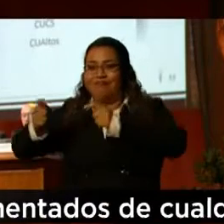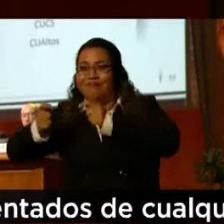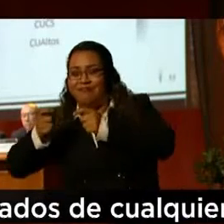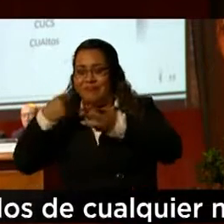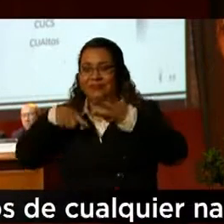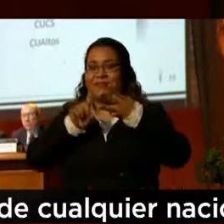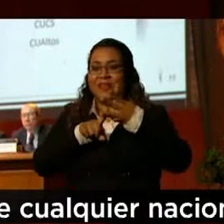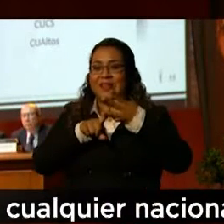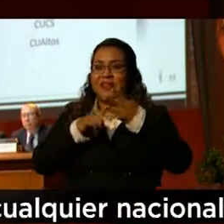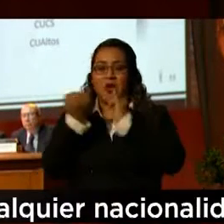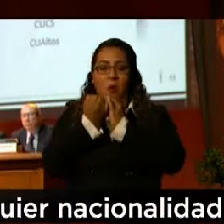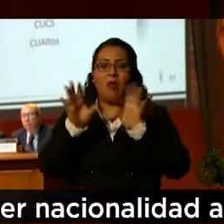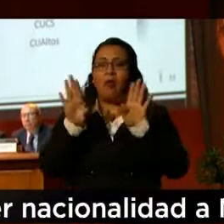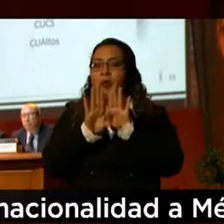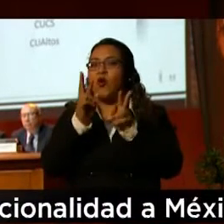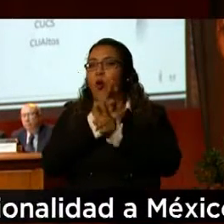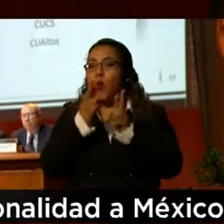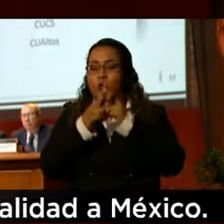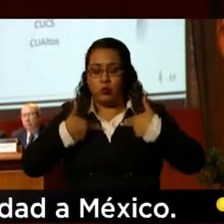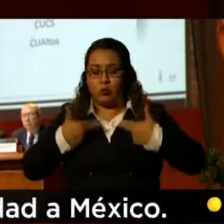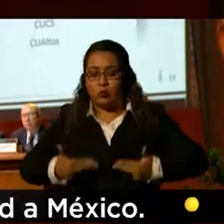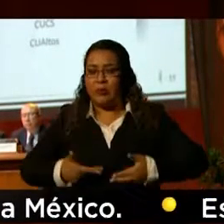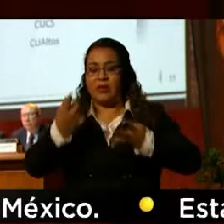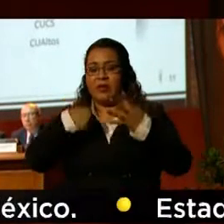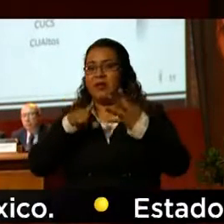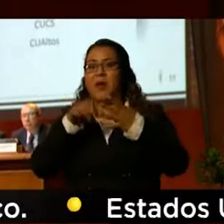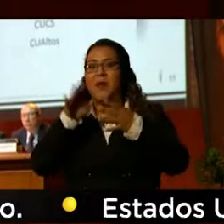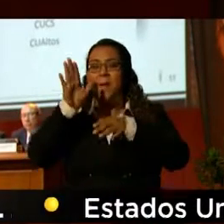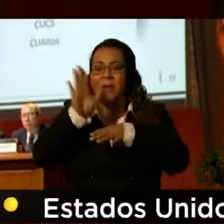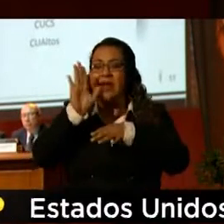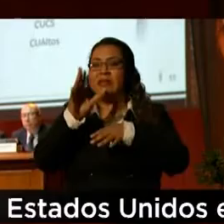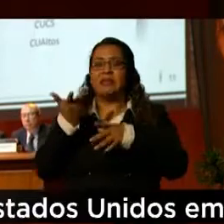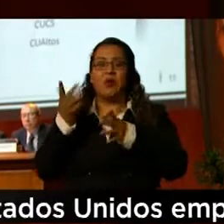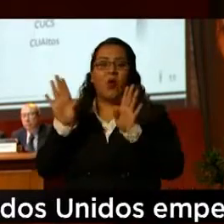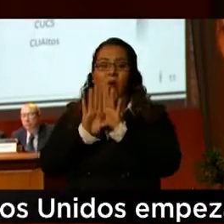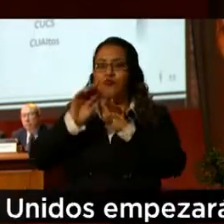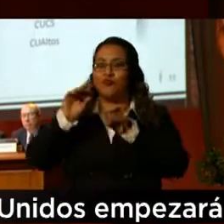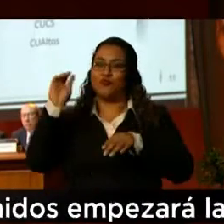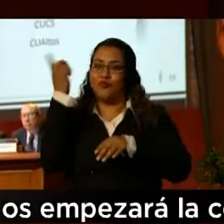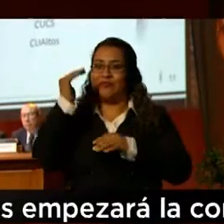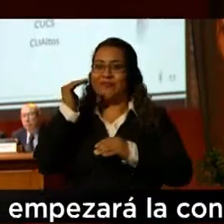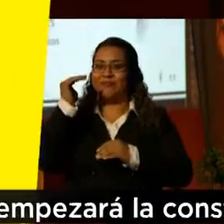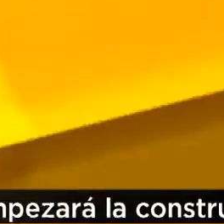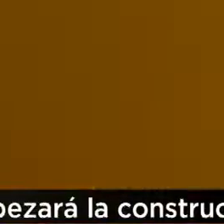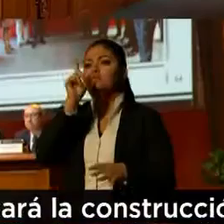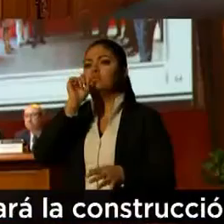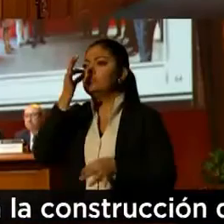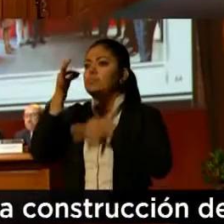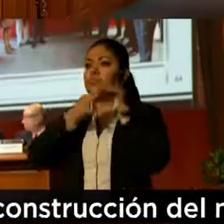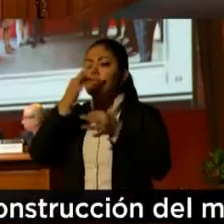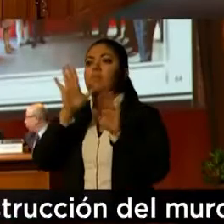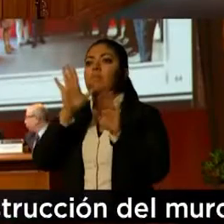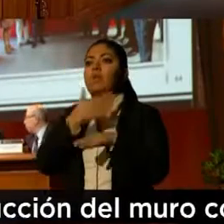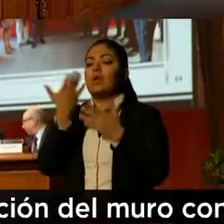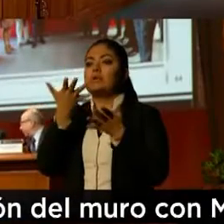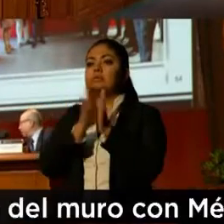de gestión de capital humano y desarrollo organizacional, la especialización en neumonía y el doctorado en biociencias. En la parte final